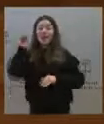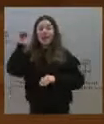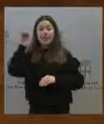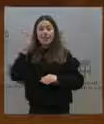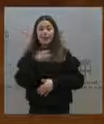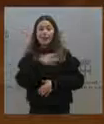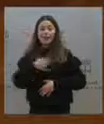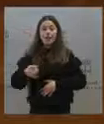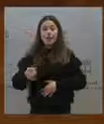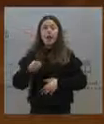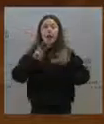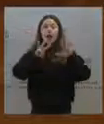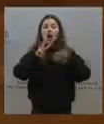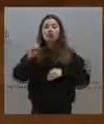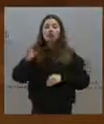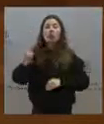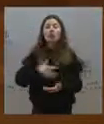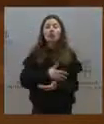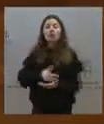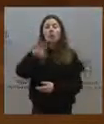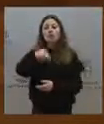año para devolver préstamos e intereses de la deuda.